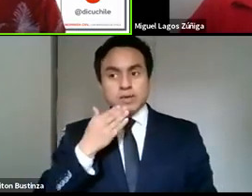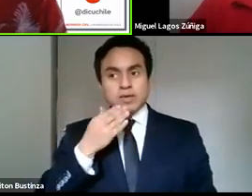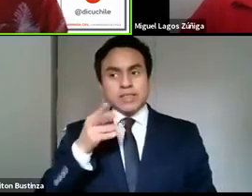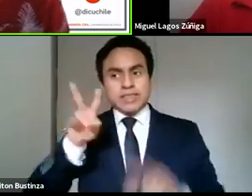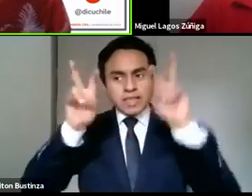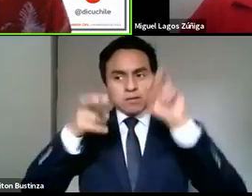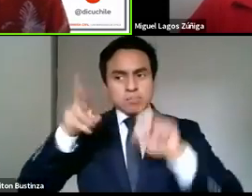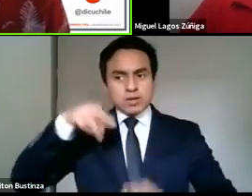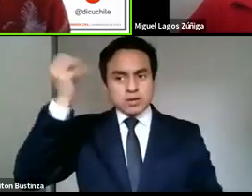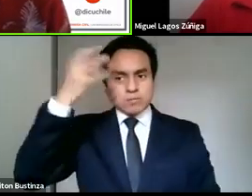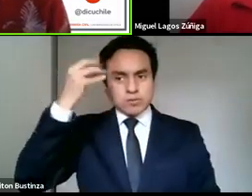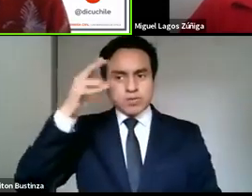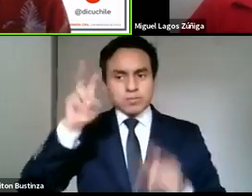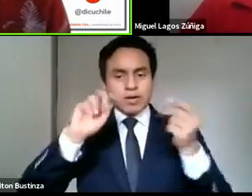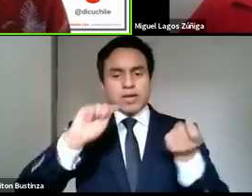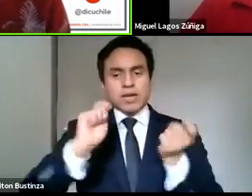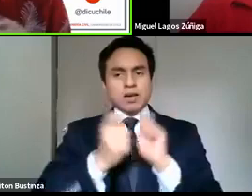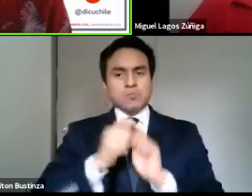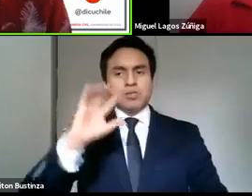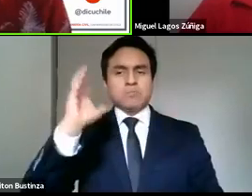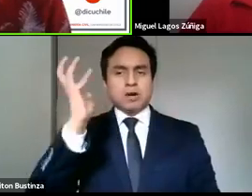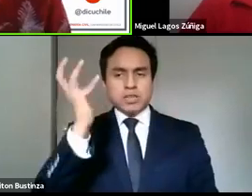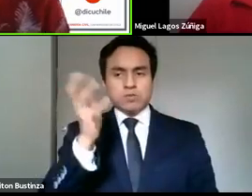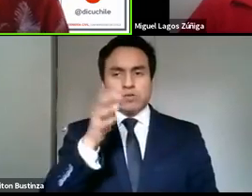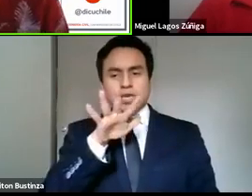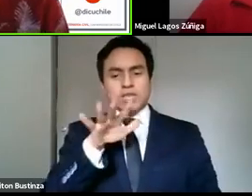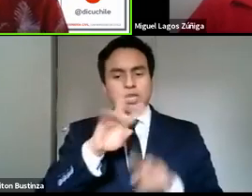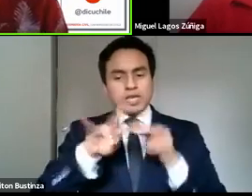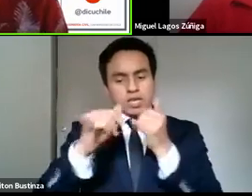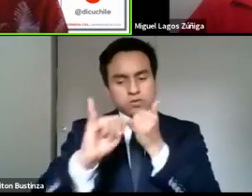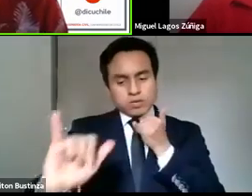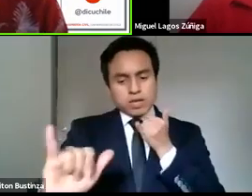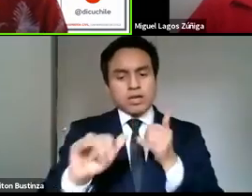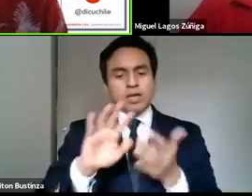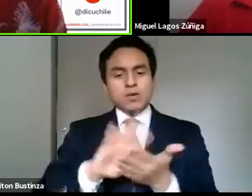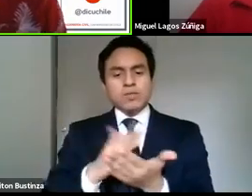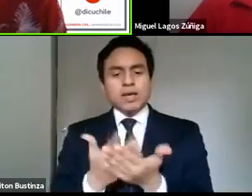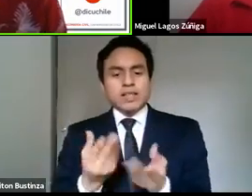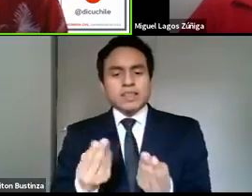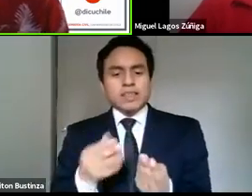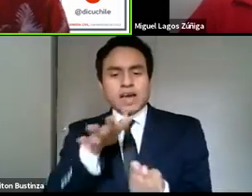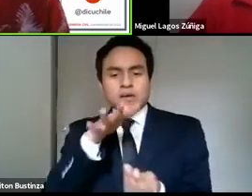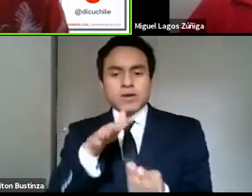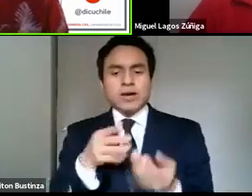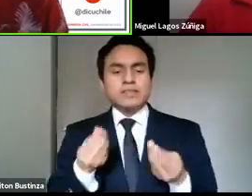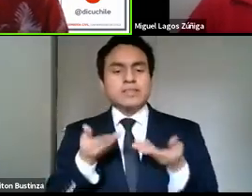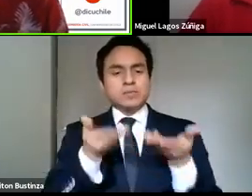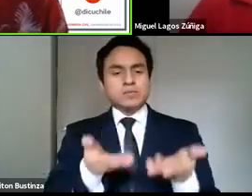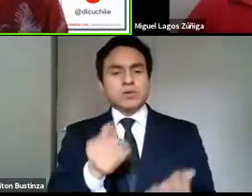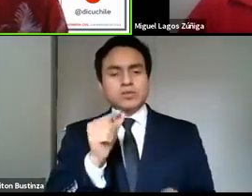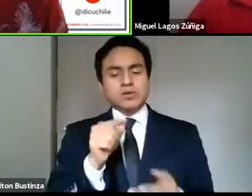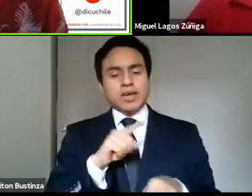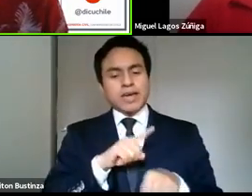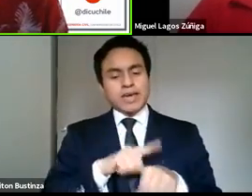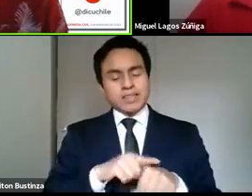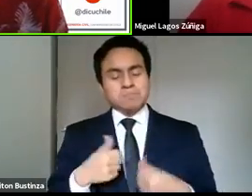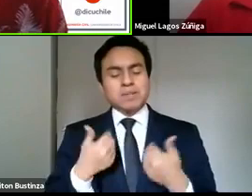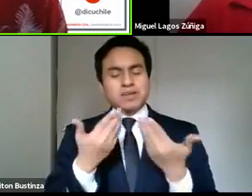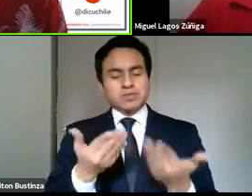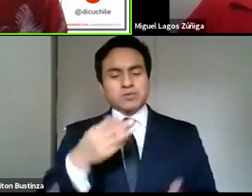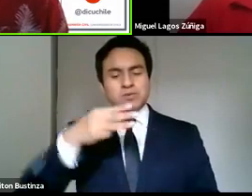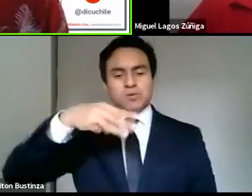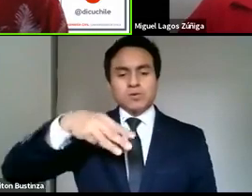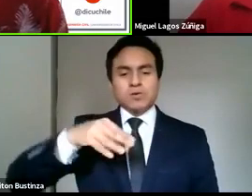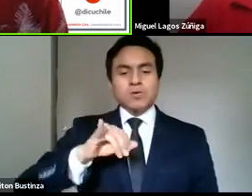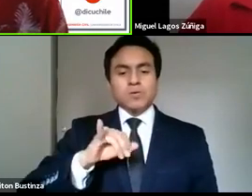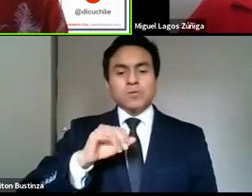fueron desde el cambio climático, la ingeniería hidráulica y hasta la calidad de aguas. Así que te damos un pequeño espacio, Miguel, para que